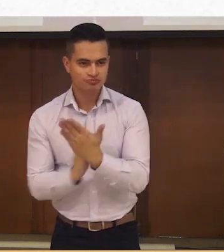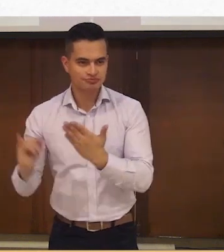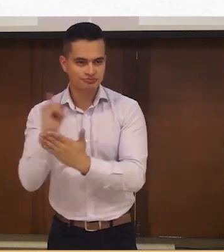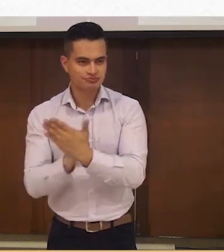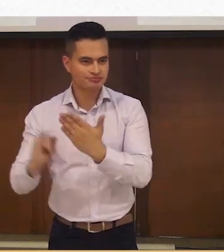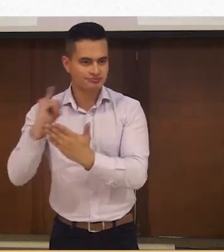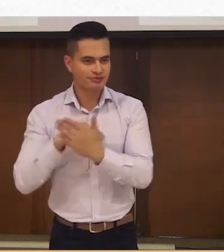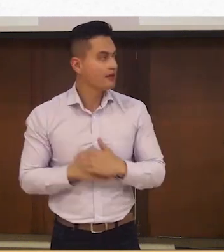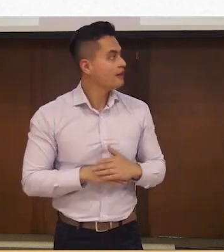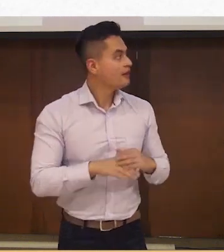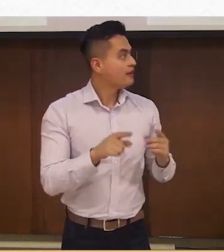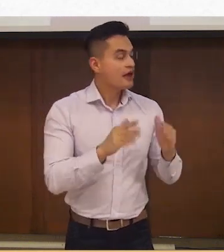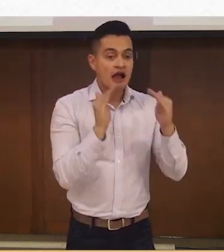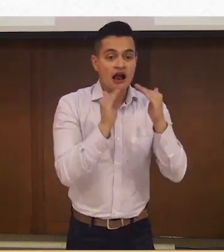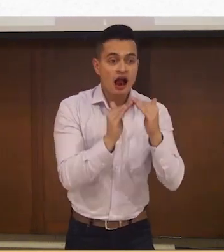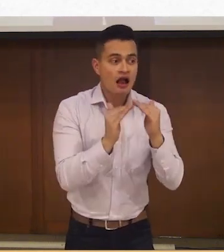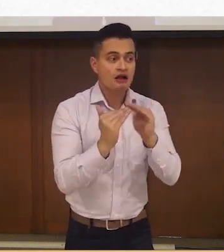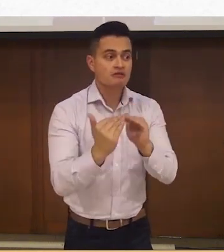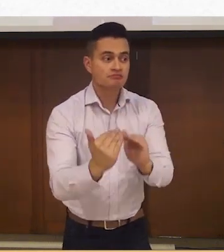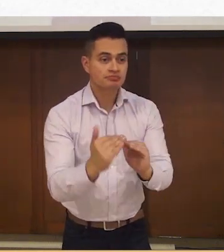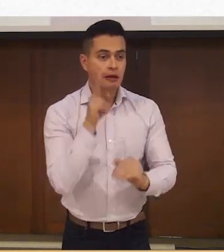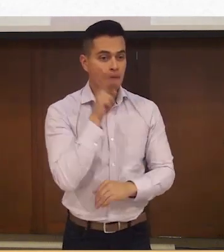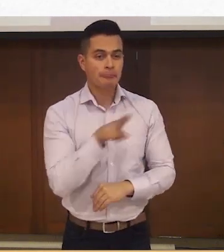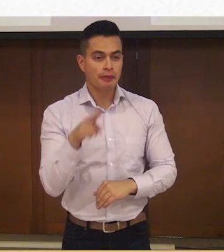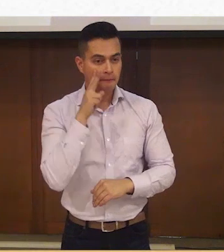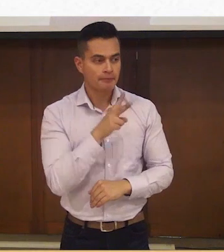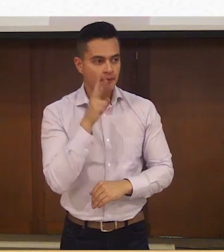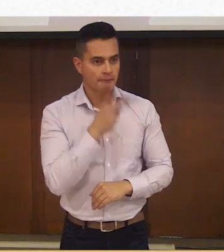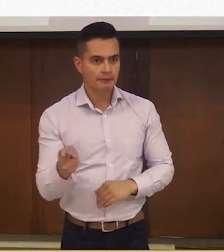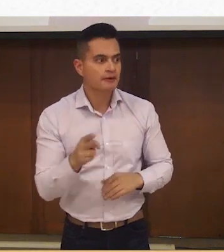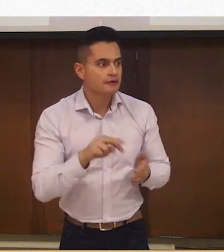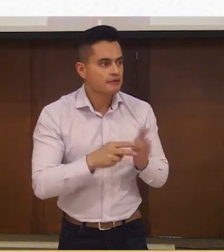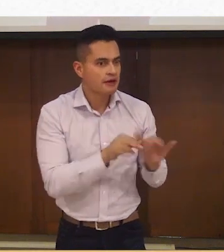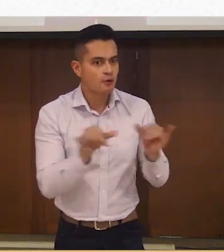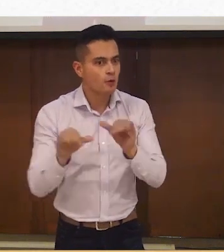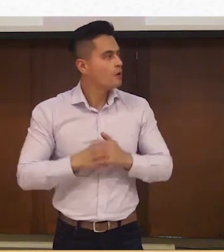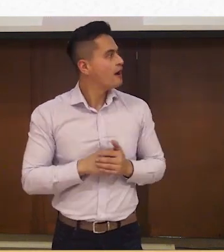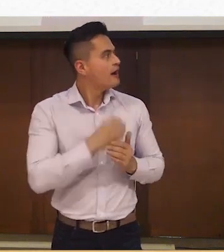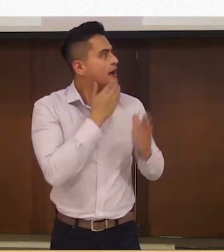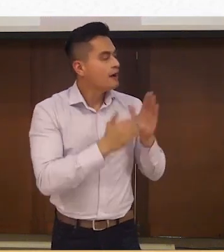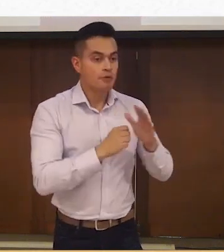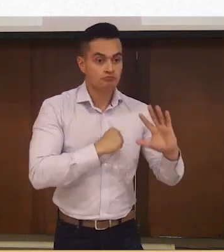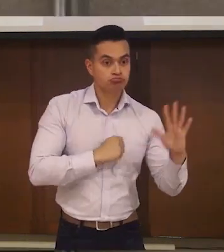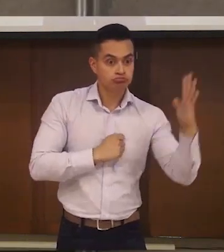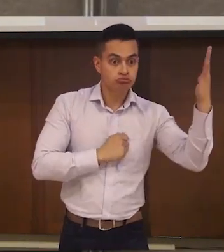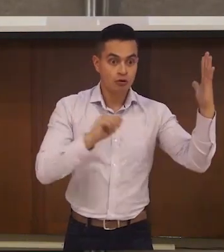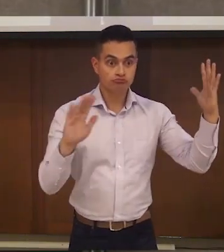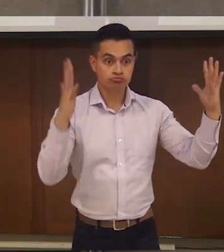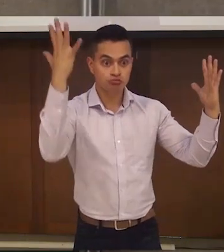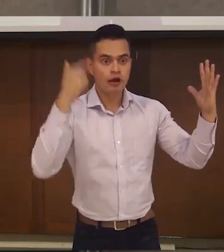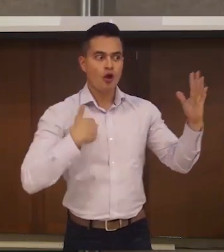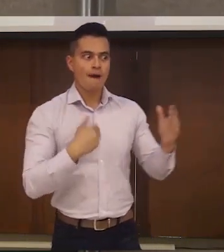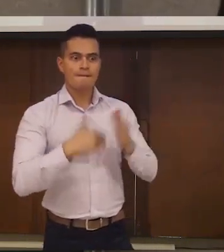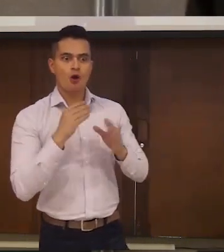tanto la casa como la otra que está al ladito y los árboles. Yo ya a esta altura empezaba a tener mucho cuidado. Si había 2 árboles, hacía